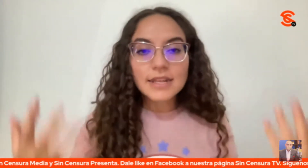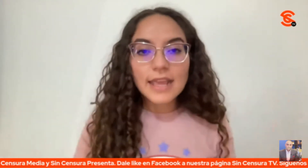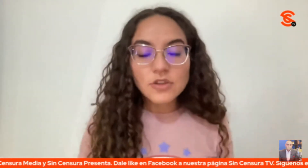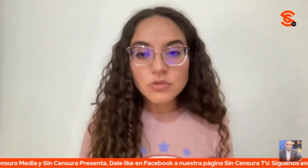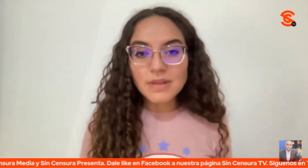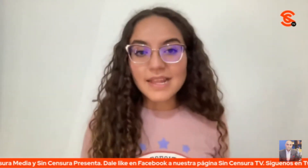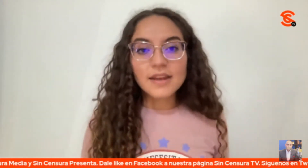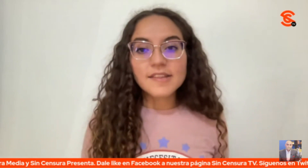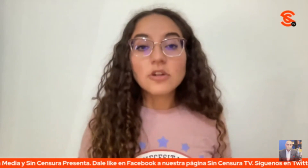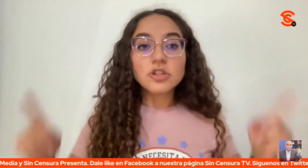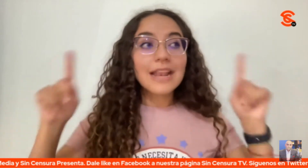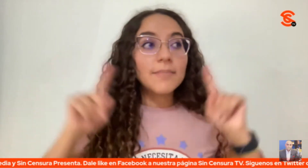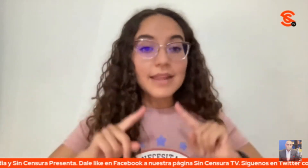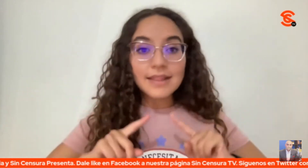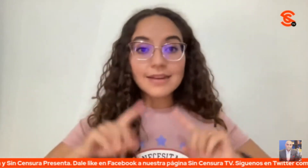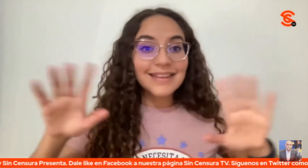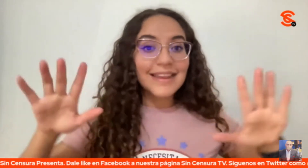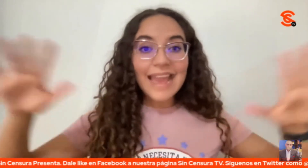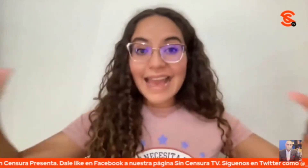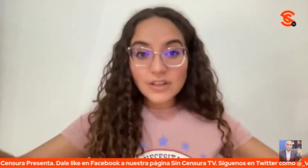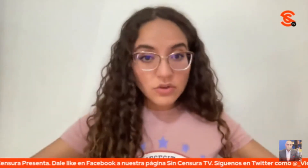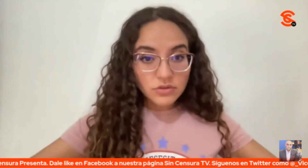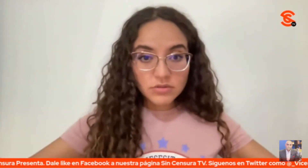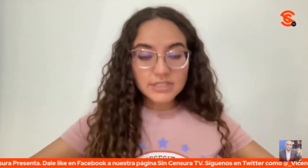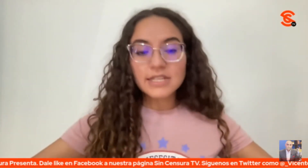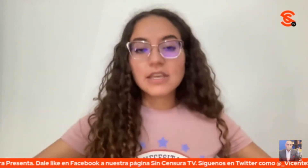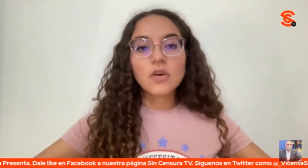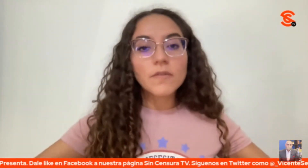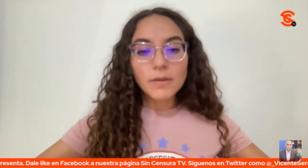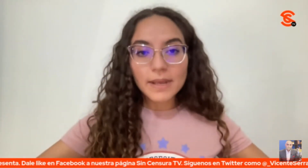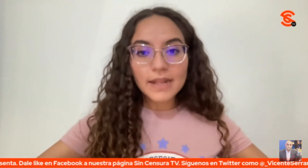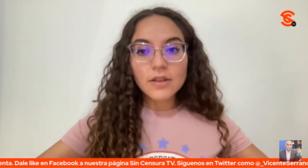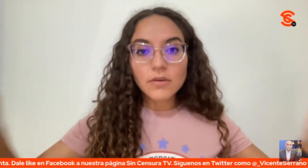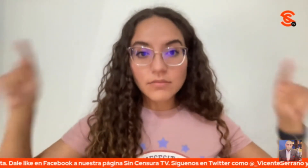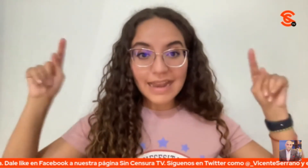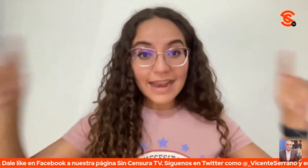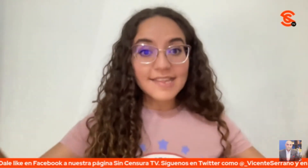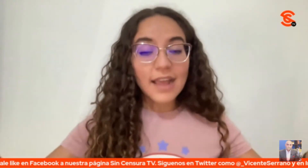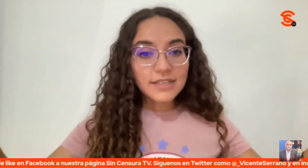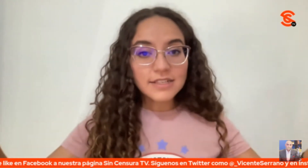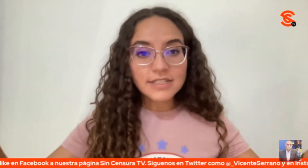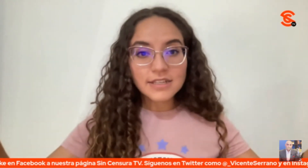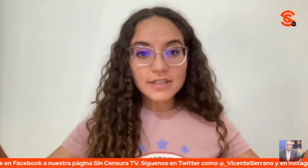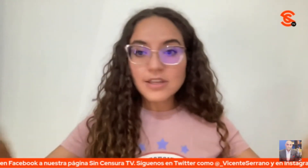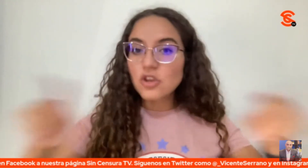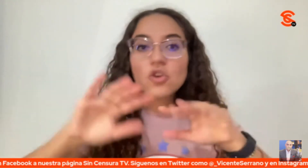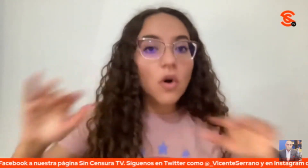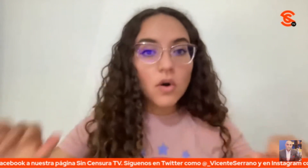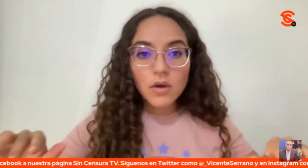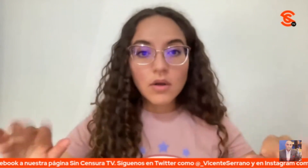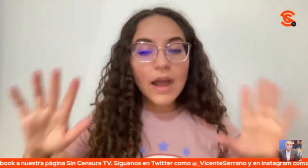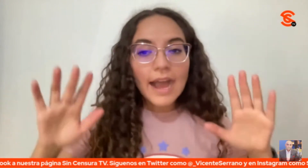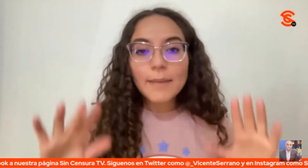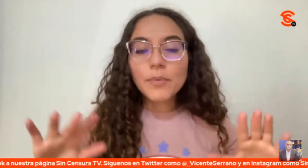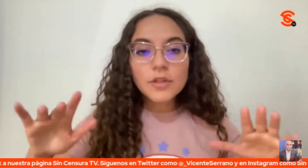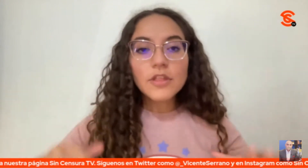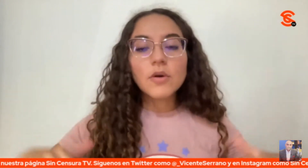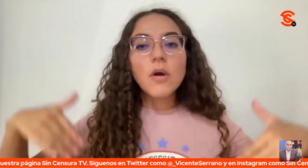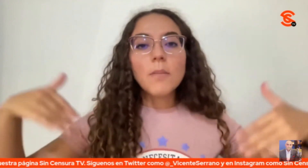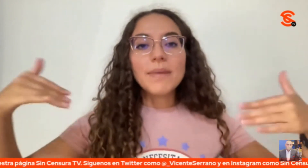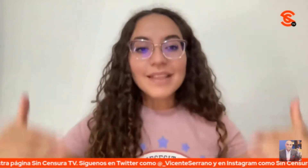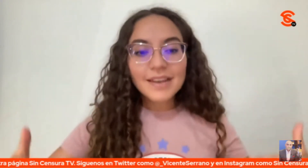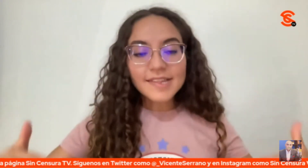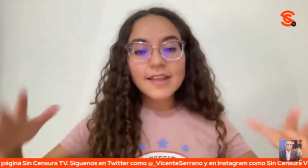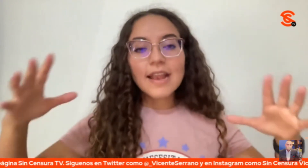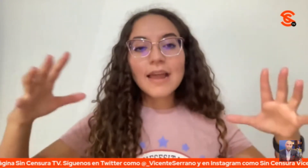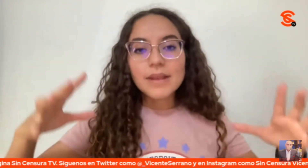país ya tiene años militarizado? Si la militar tiene años desde que llegó Felipe Calderón en las calles y no ha